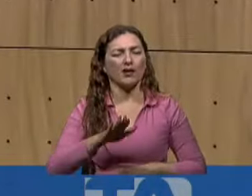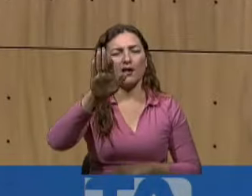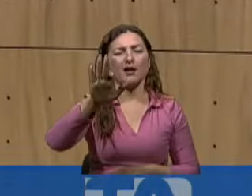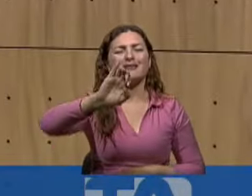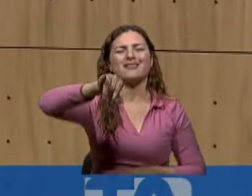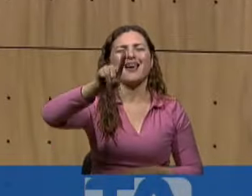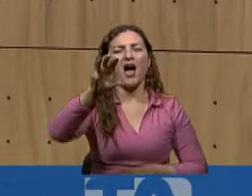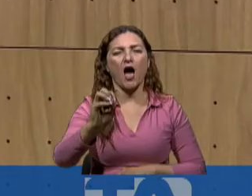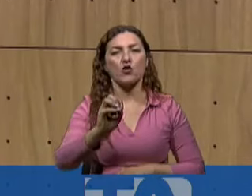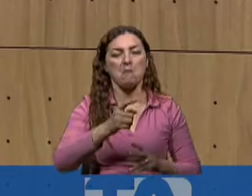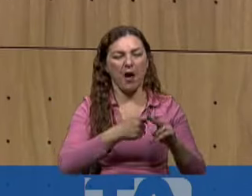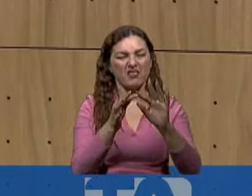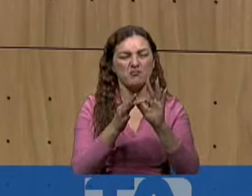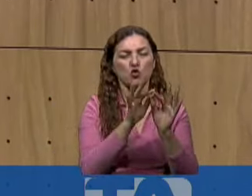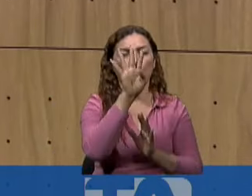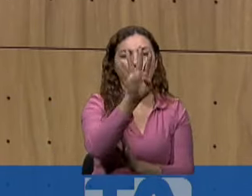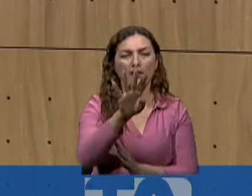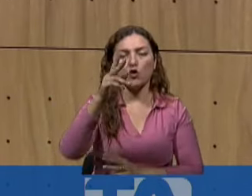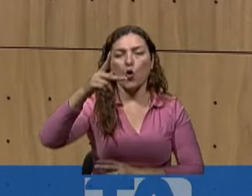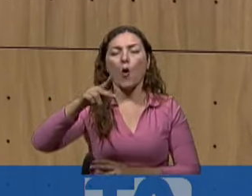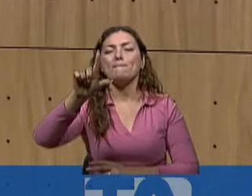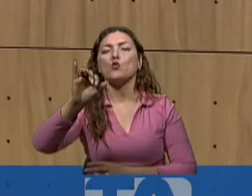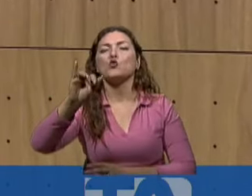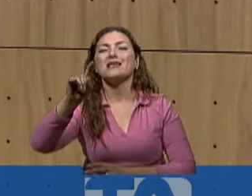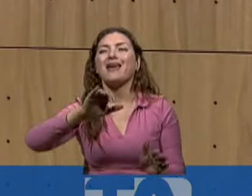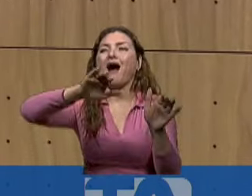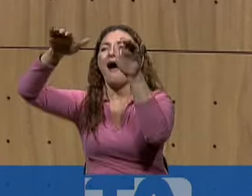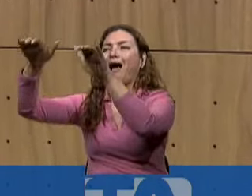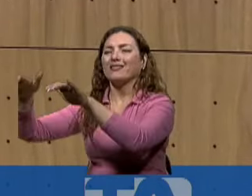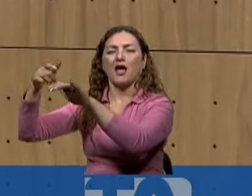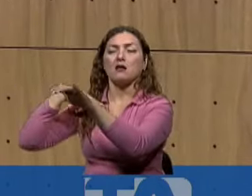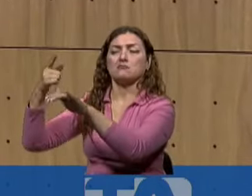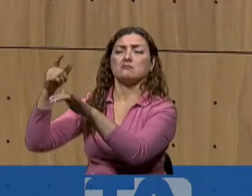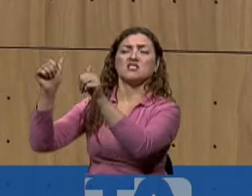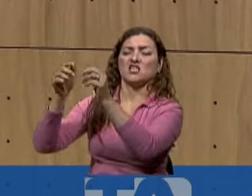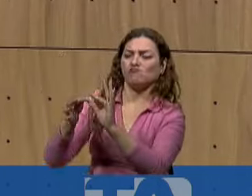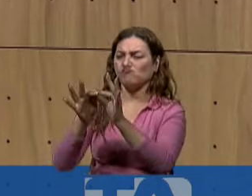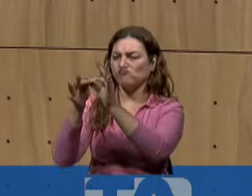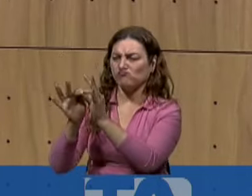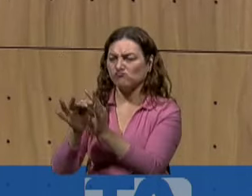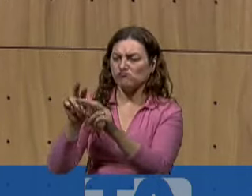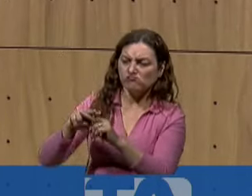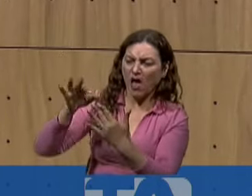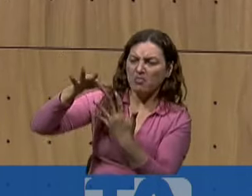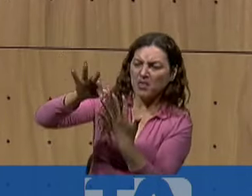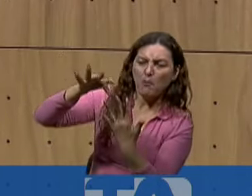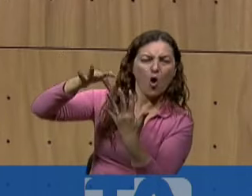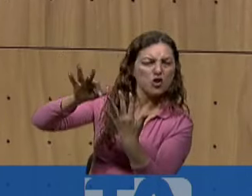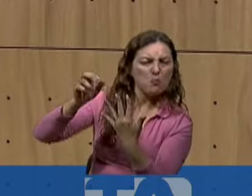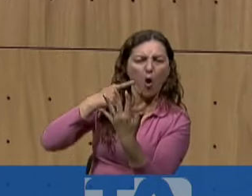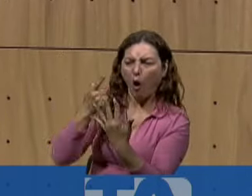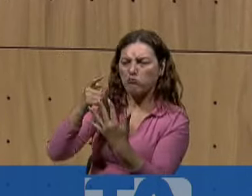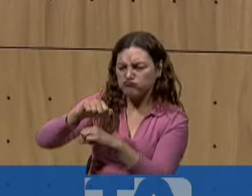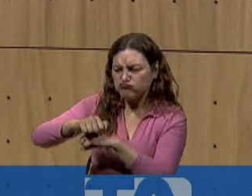hemos realizado 4 mantenimientos, en la pulida alta 10 mantenimientos. Como digo, esto corresponde al tipo de estructura que tenemos en cada una de estas